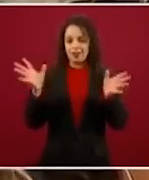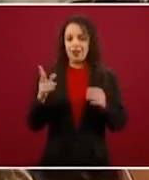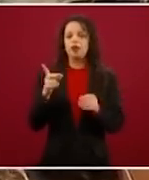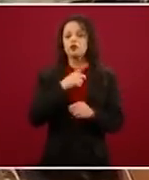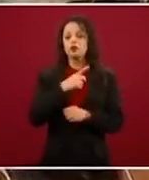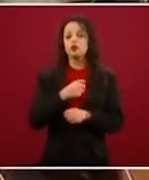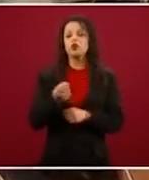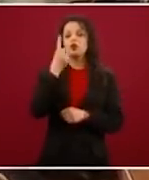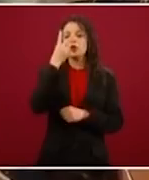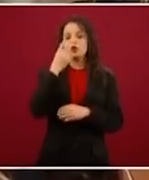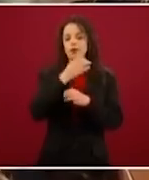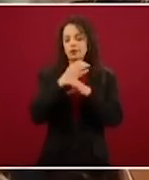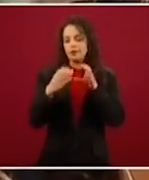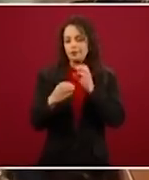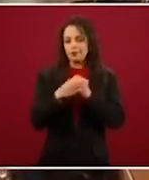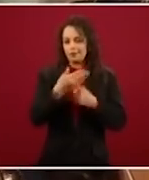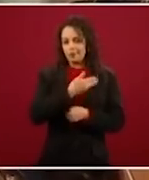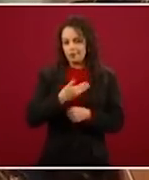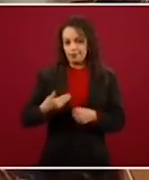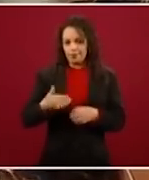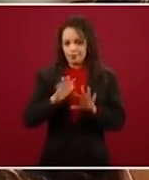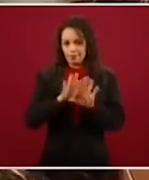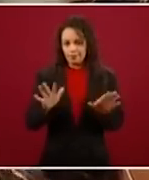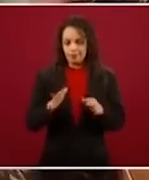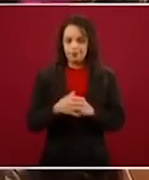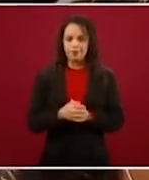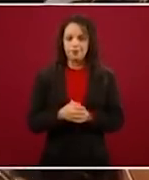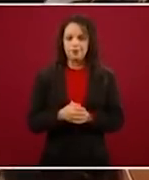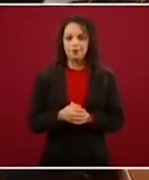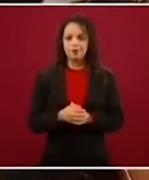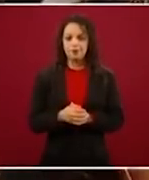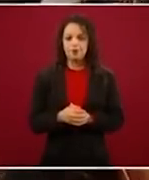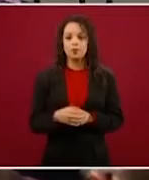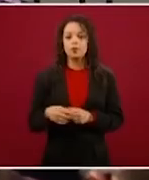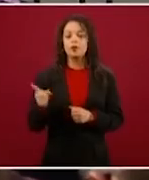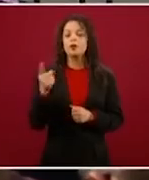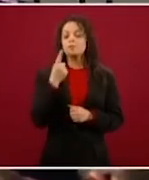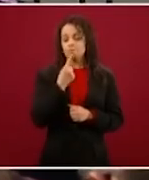cosas, presidente, ya para no importunar más. Una,